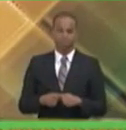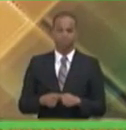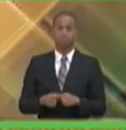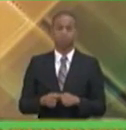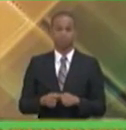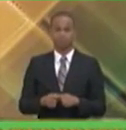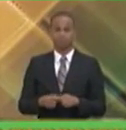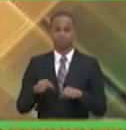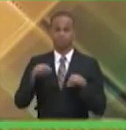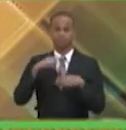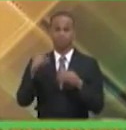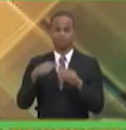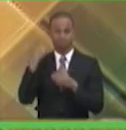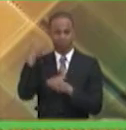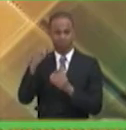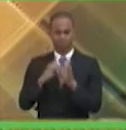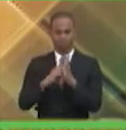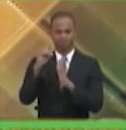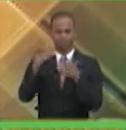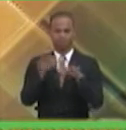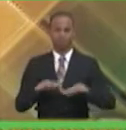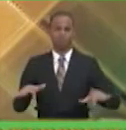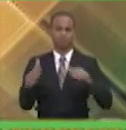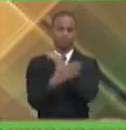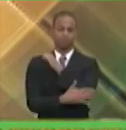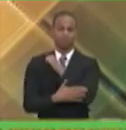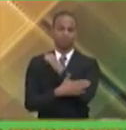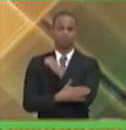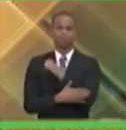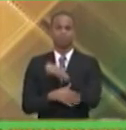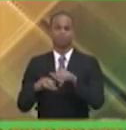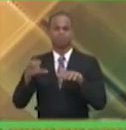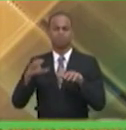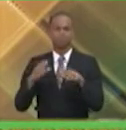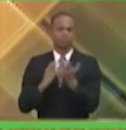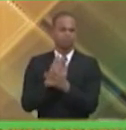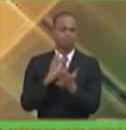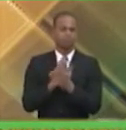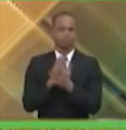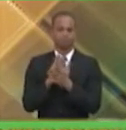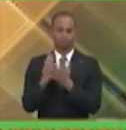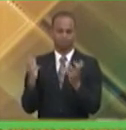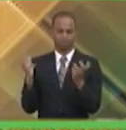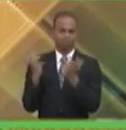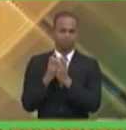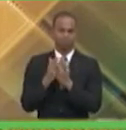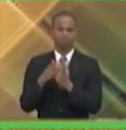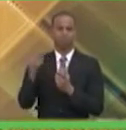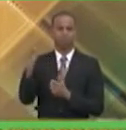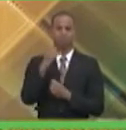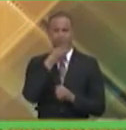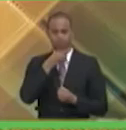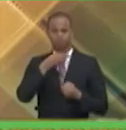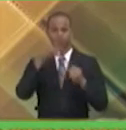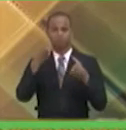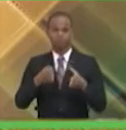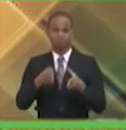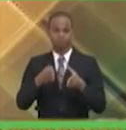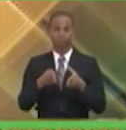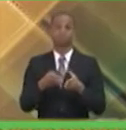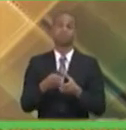incluir en el desarrollo del país con todos los derechos que les corresponden como dominicanos